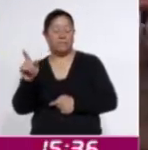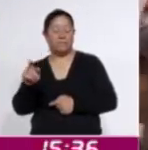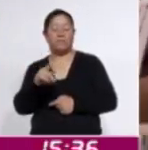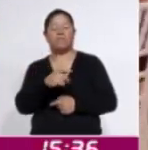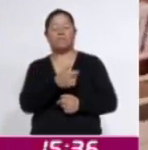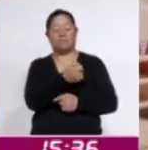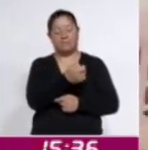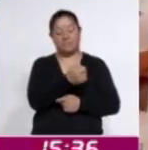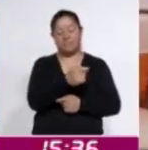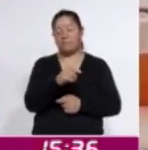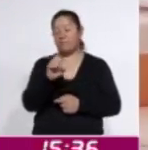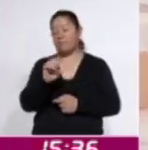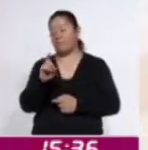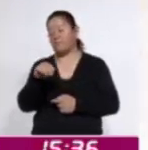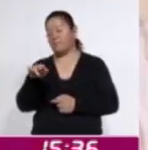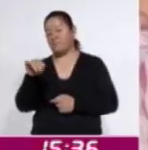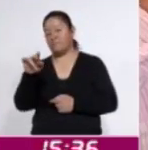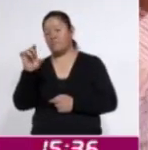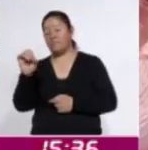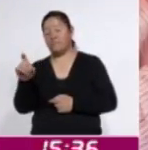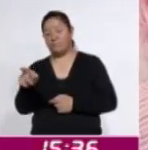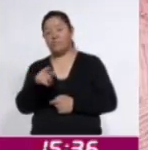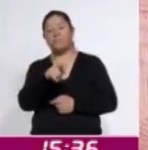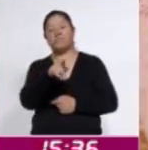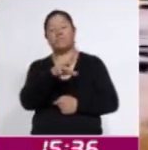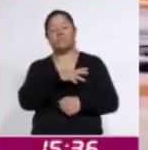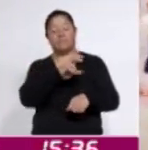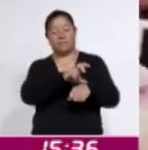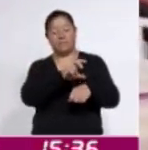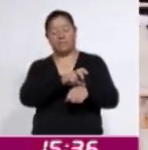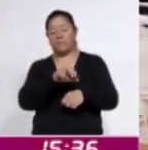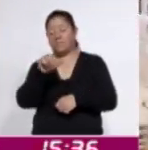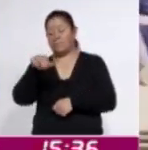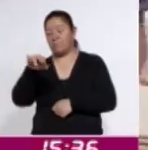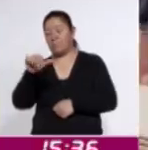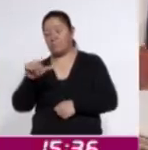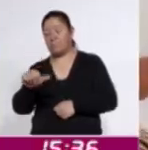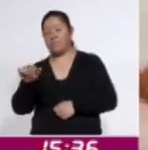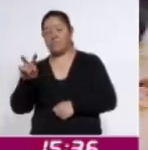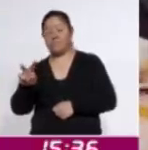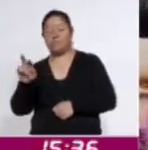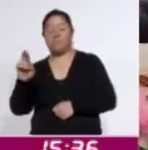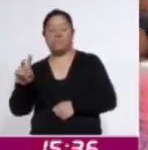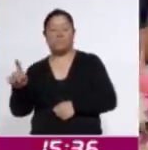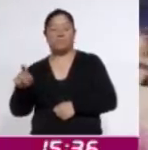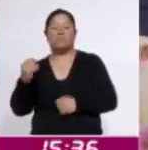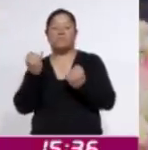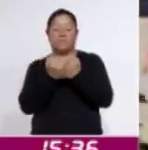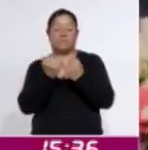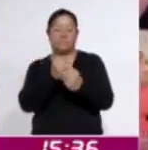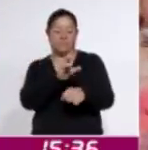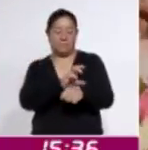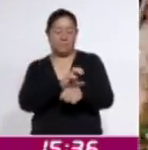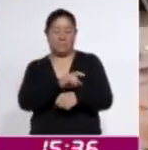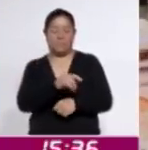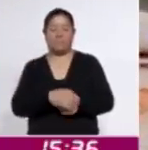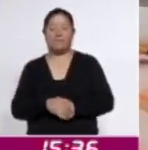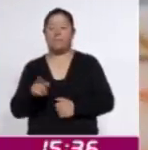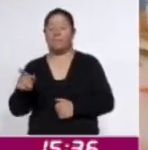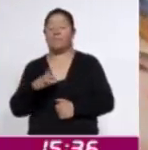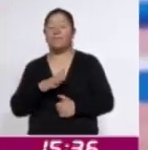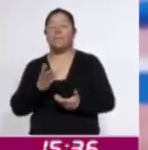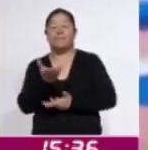Edmundo Soria Bernal, productor de huevo, así como Adriana Vázquez Zorrilla, quien también es productora de huevo, quienes compartieron